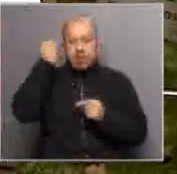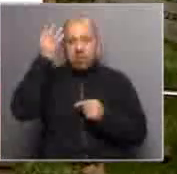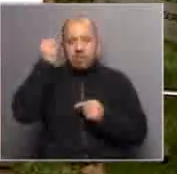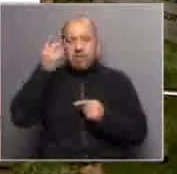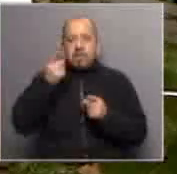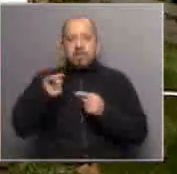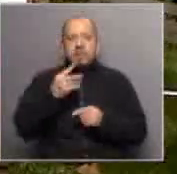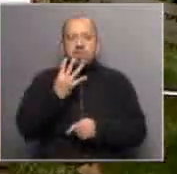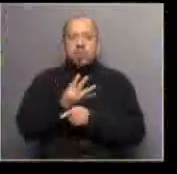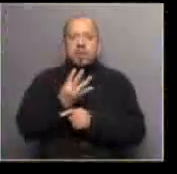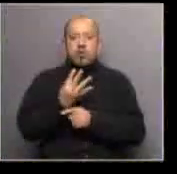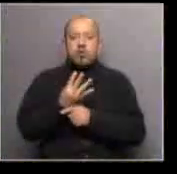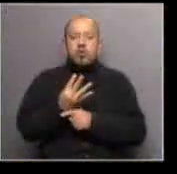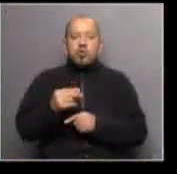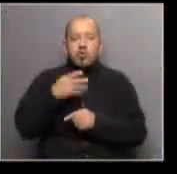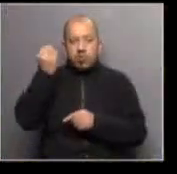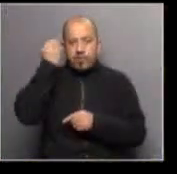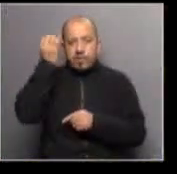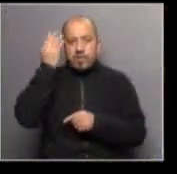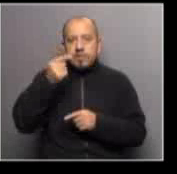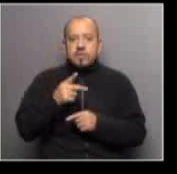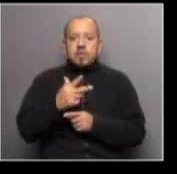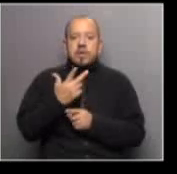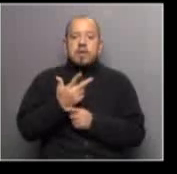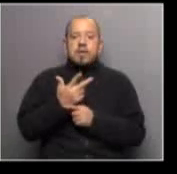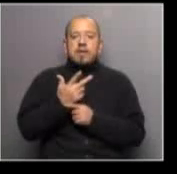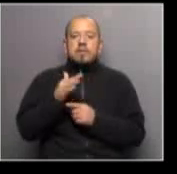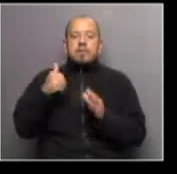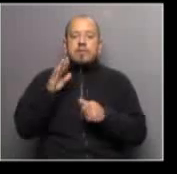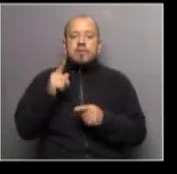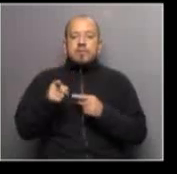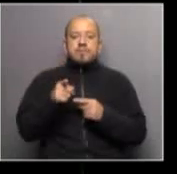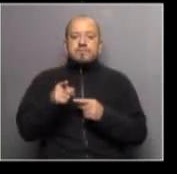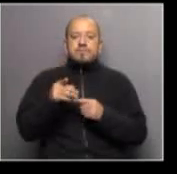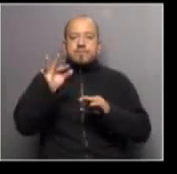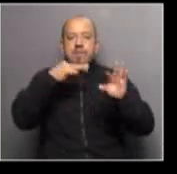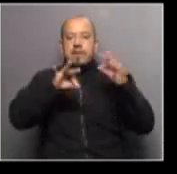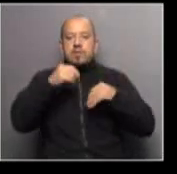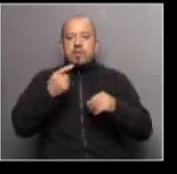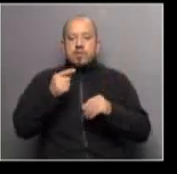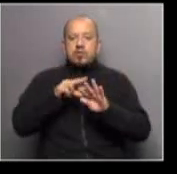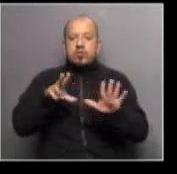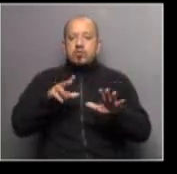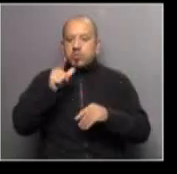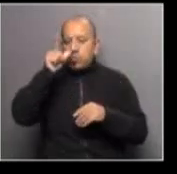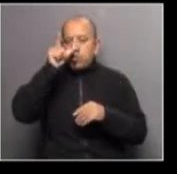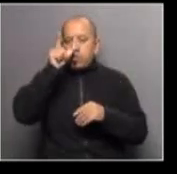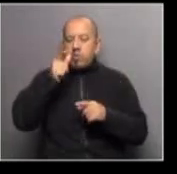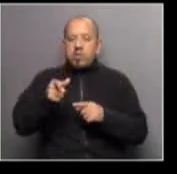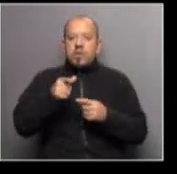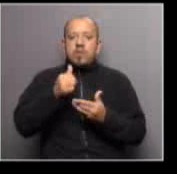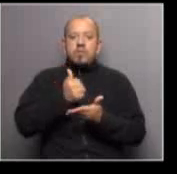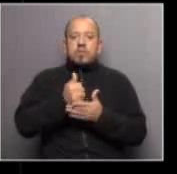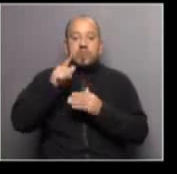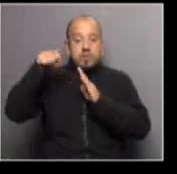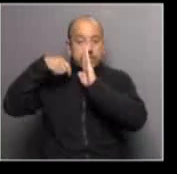que fueron cuatro. Las tres como más promocionadas fueron en el Teatro 18 de Julio, donde estuvo después el